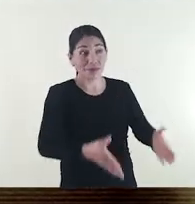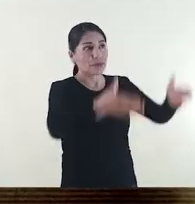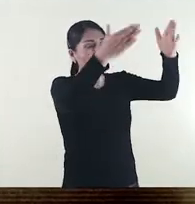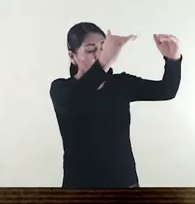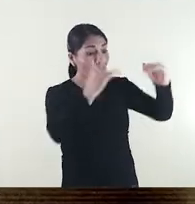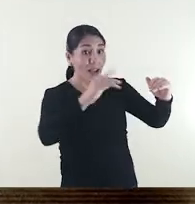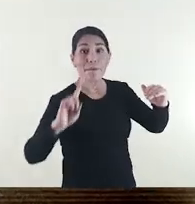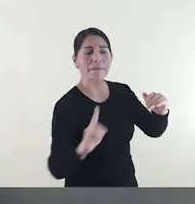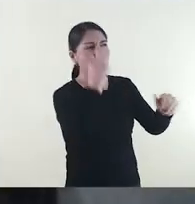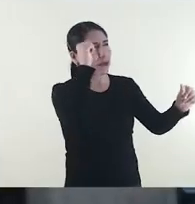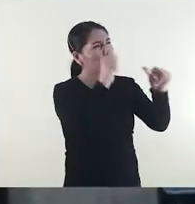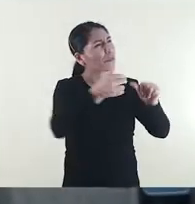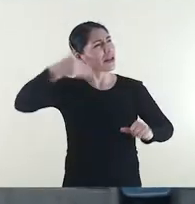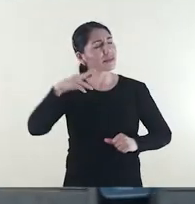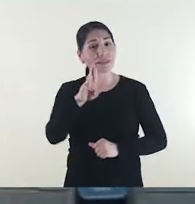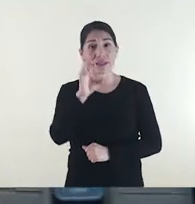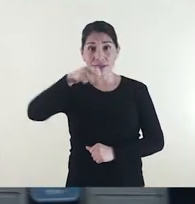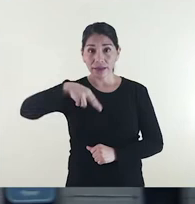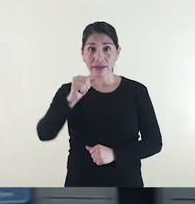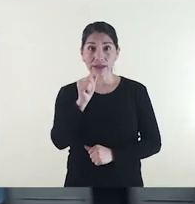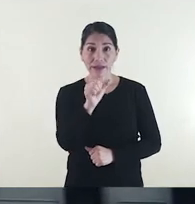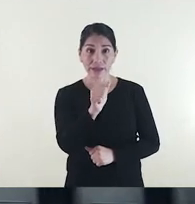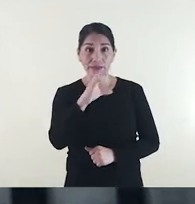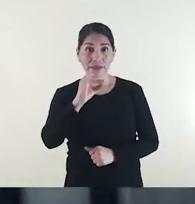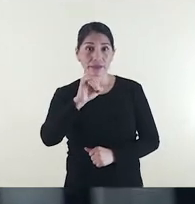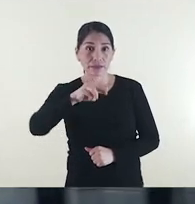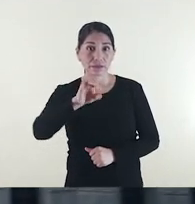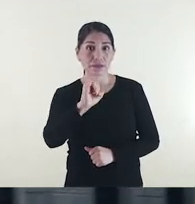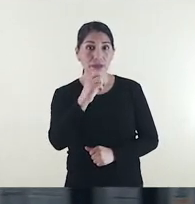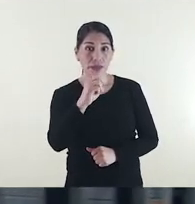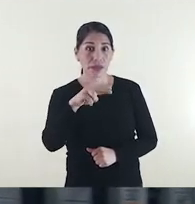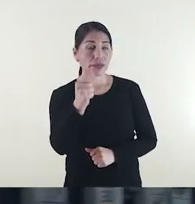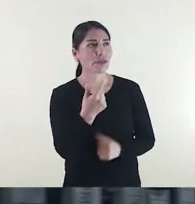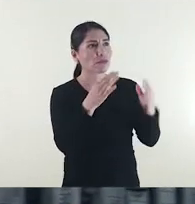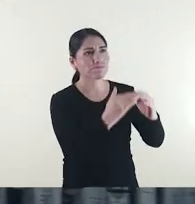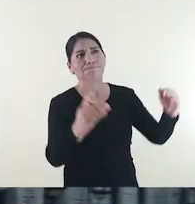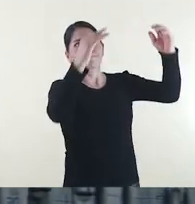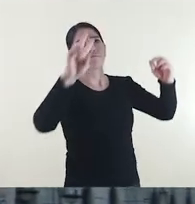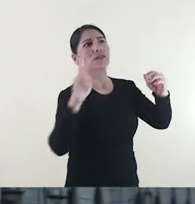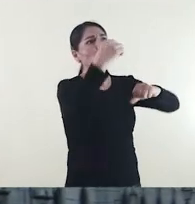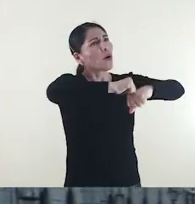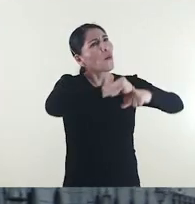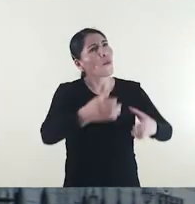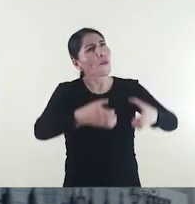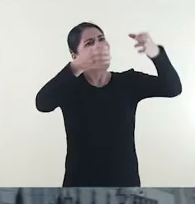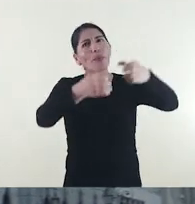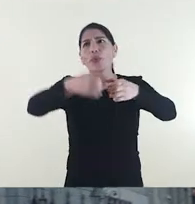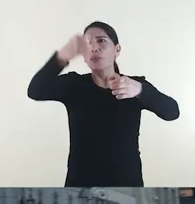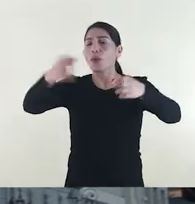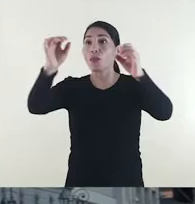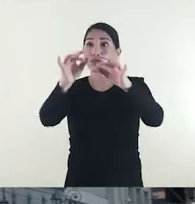El almohadillado del primer piso nos remite al Renacimiento, y el segundo piso con su pórtico clásico y frontón es lo